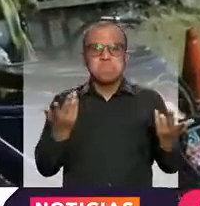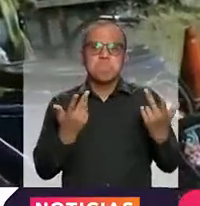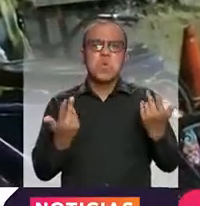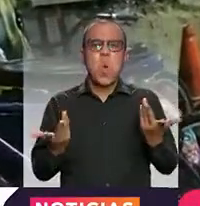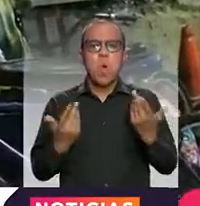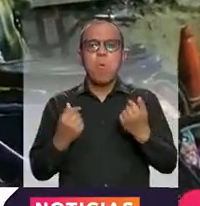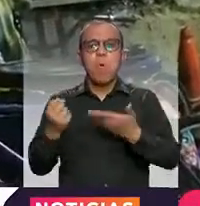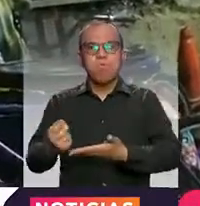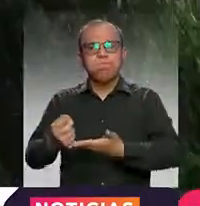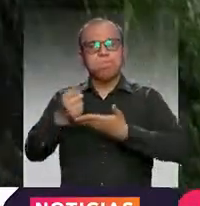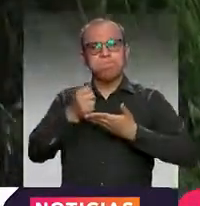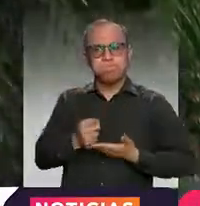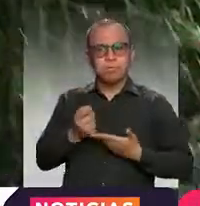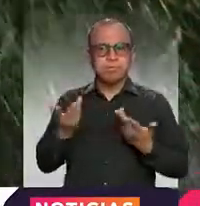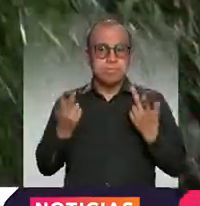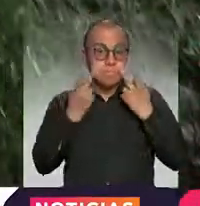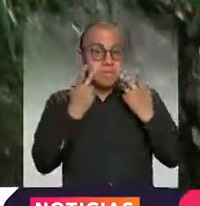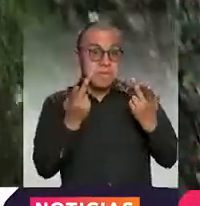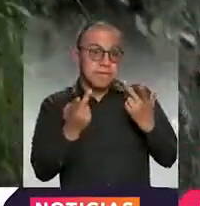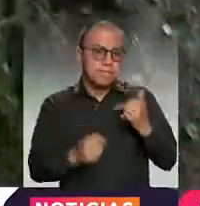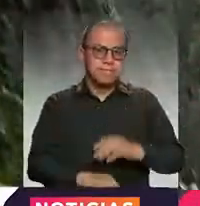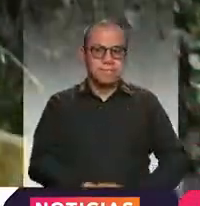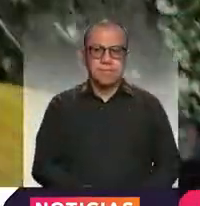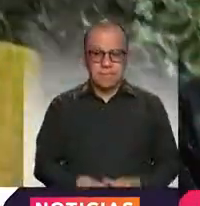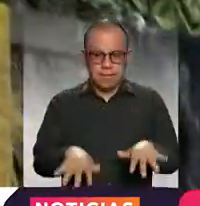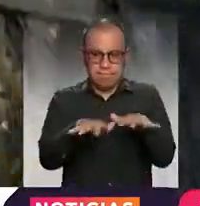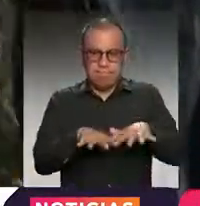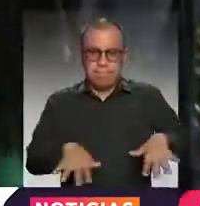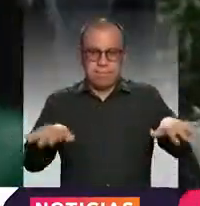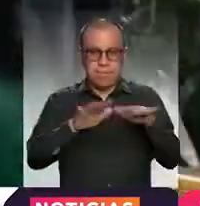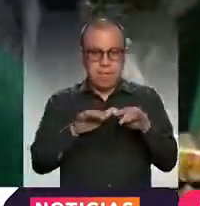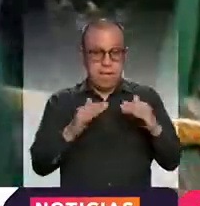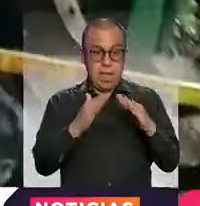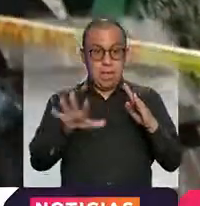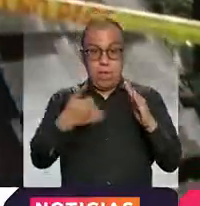en qué me pueden colaborar aquí. La zona de emergencia